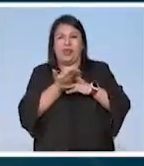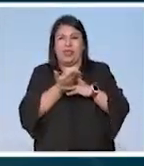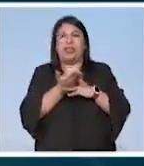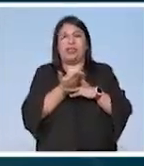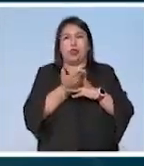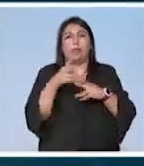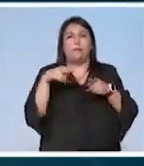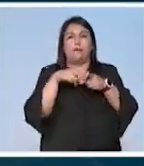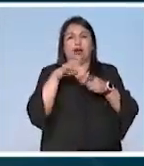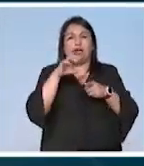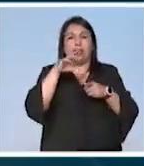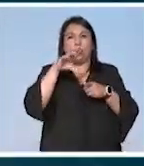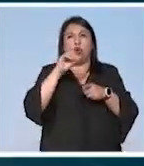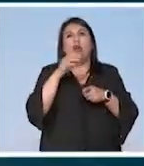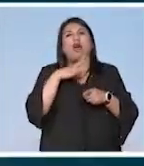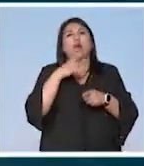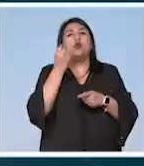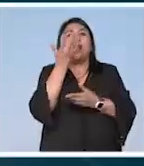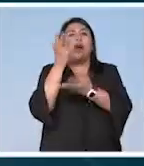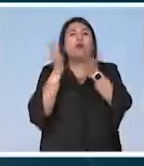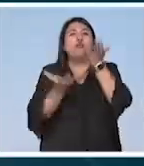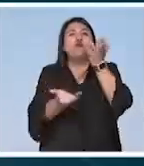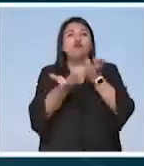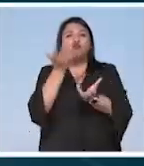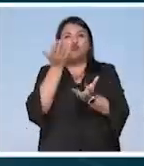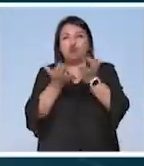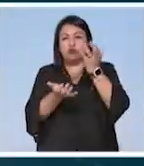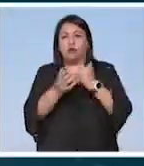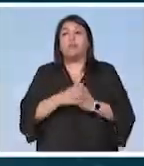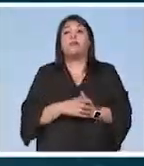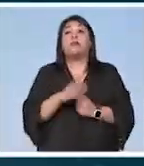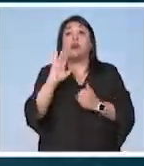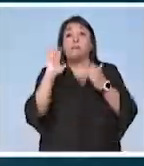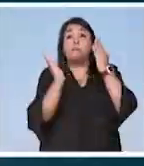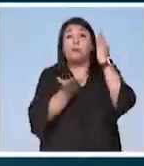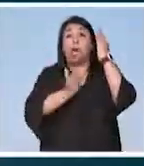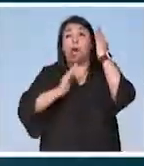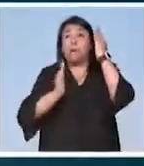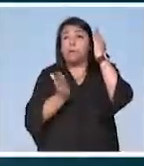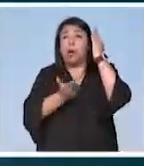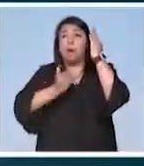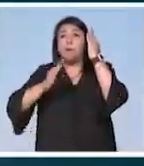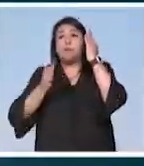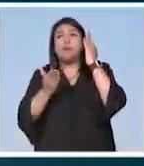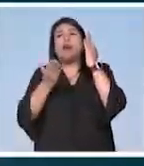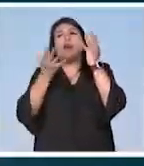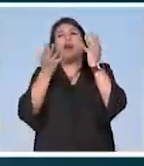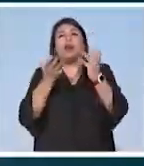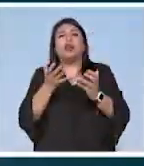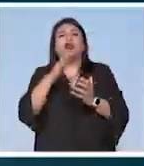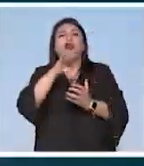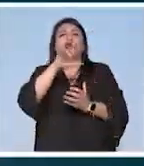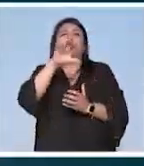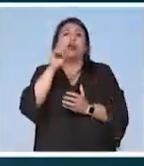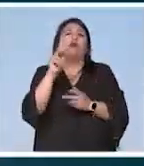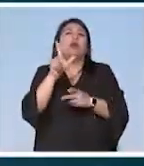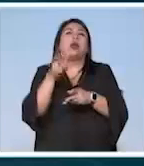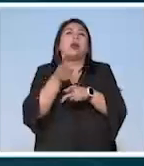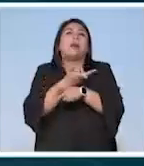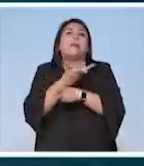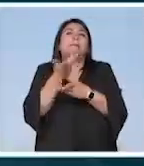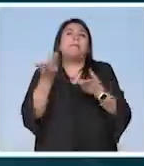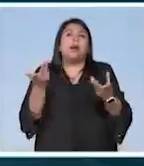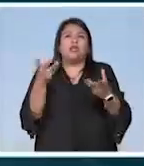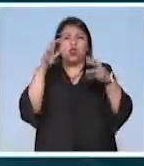la Ciudad de México, incendios forestales. La tala clandestina erosiona los suelos y, como consecuencia,